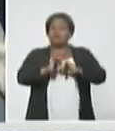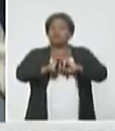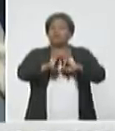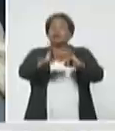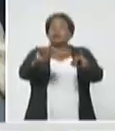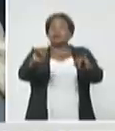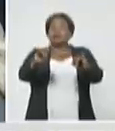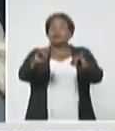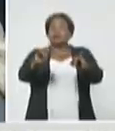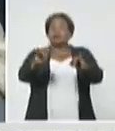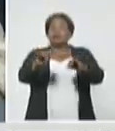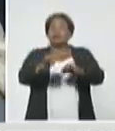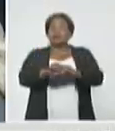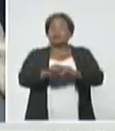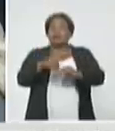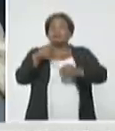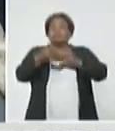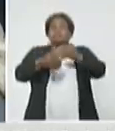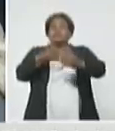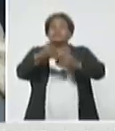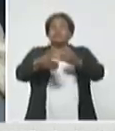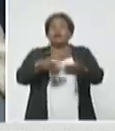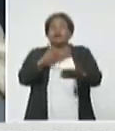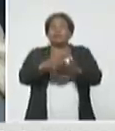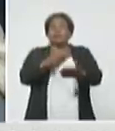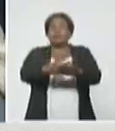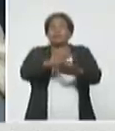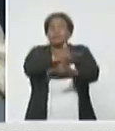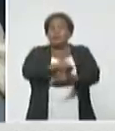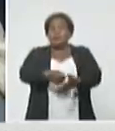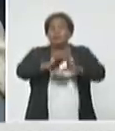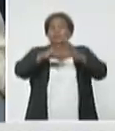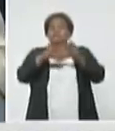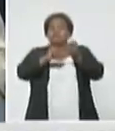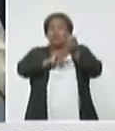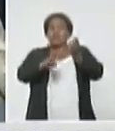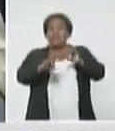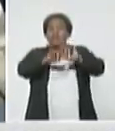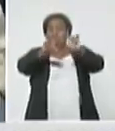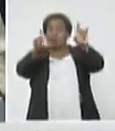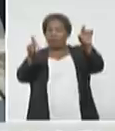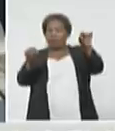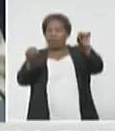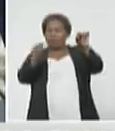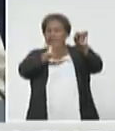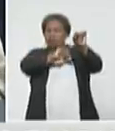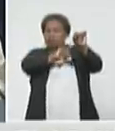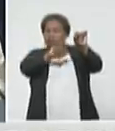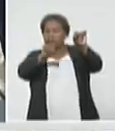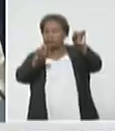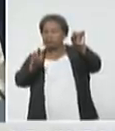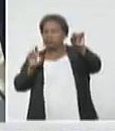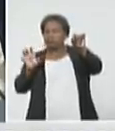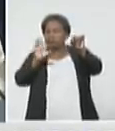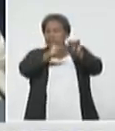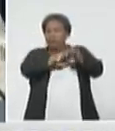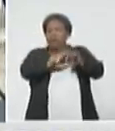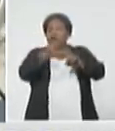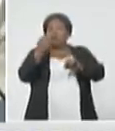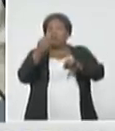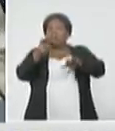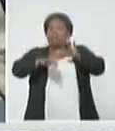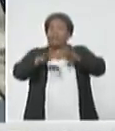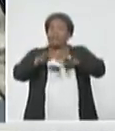se procesaron muestras de todas las provincias, unas en dependencia de la complejidad epidemiológica más que